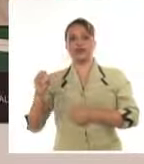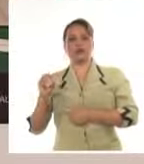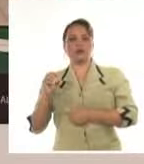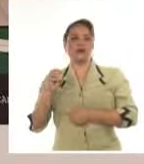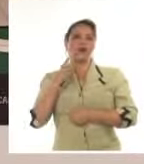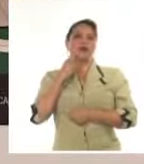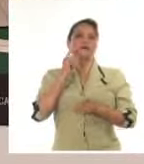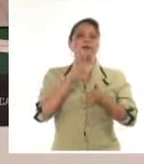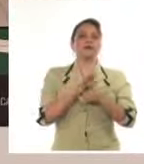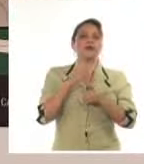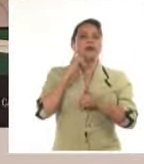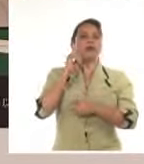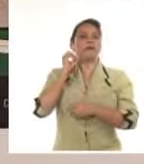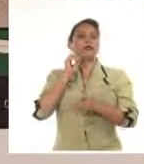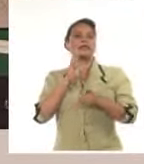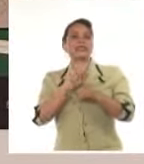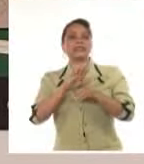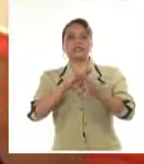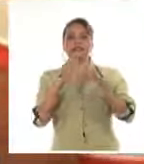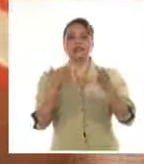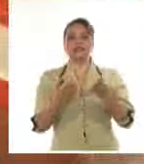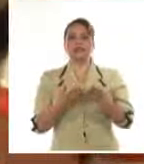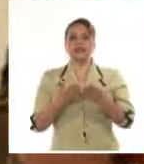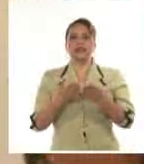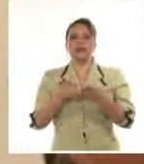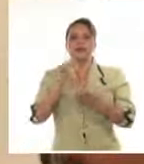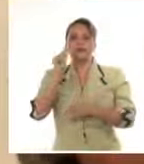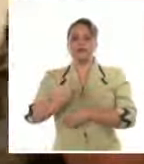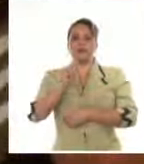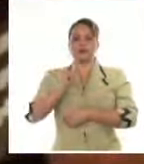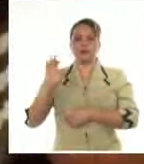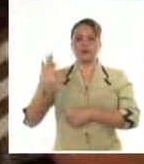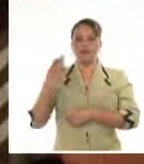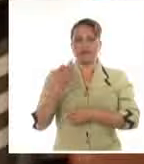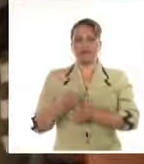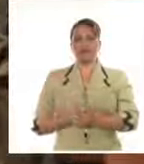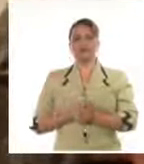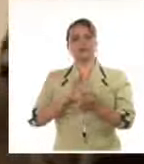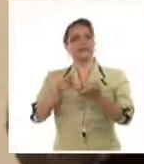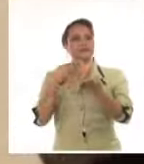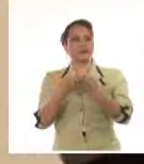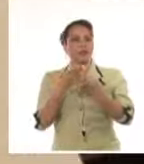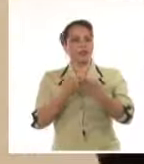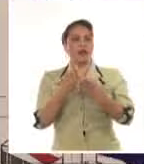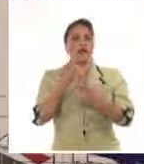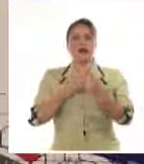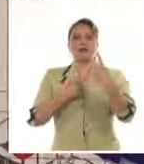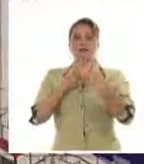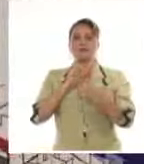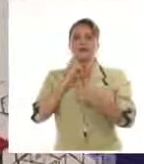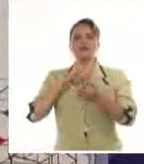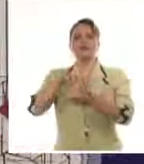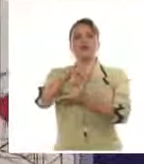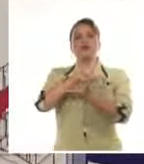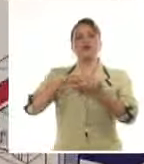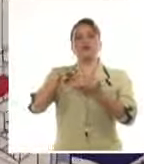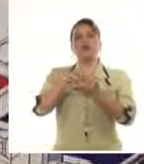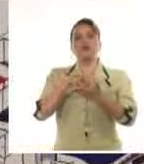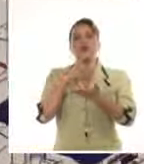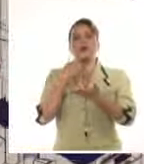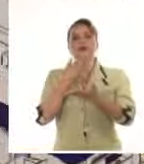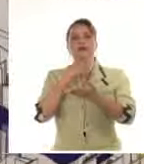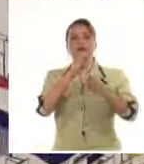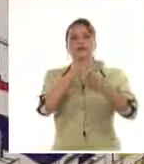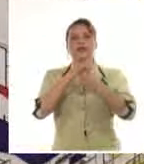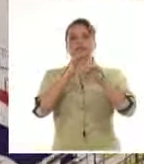una idea del curador y filántropo Gilbert Brownstone. Propuso una sugerente apropiación de un espacio ocupado por almacenes y